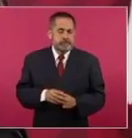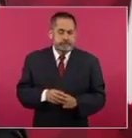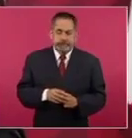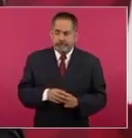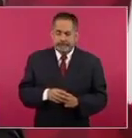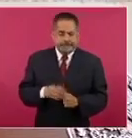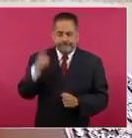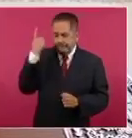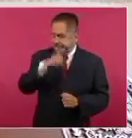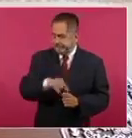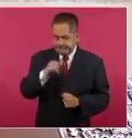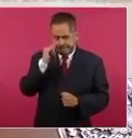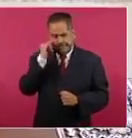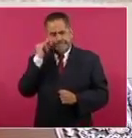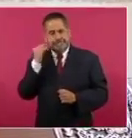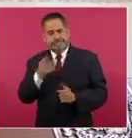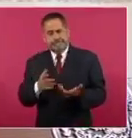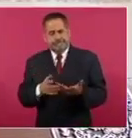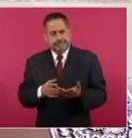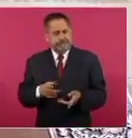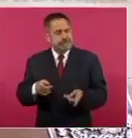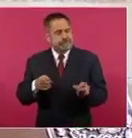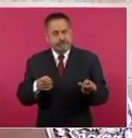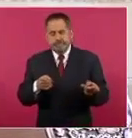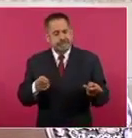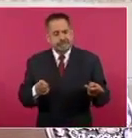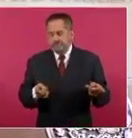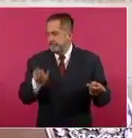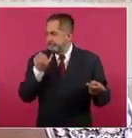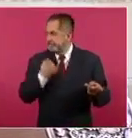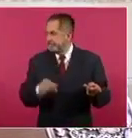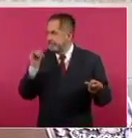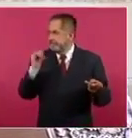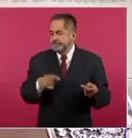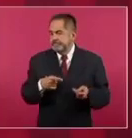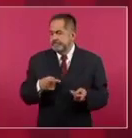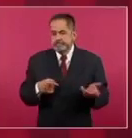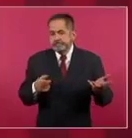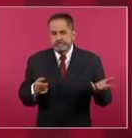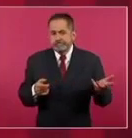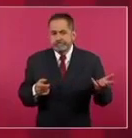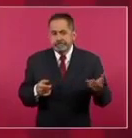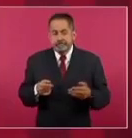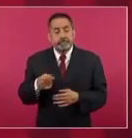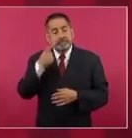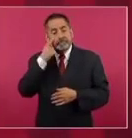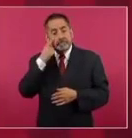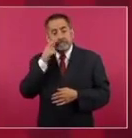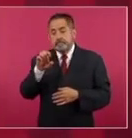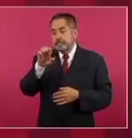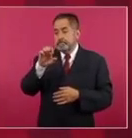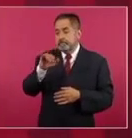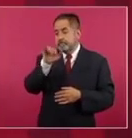indignante e irónico es de que los ejidatarios